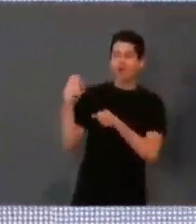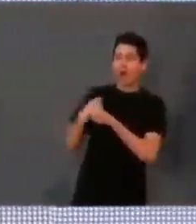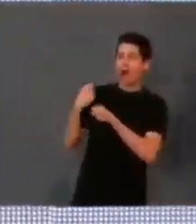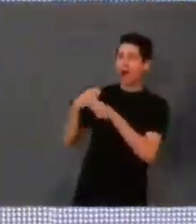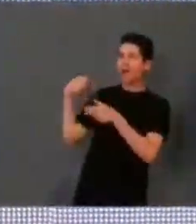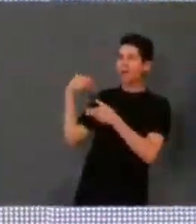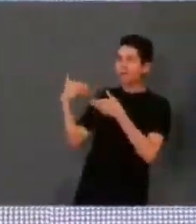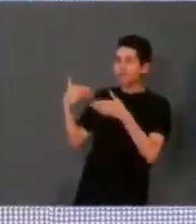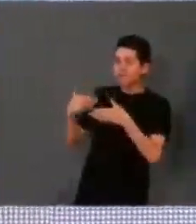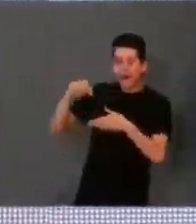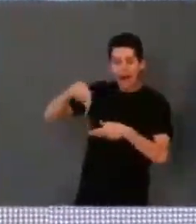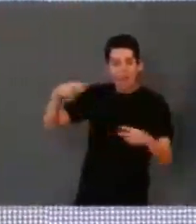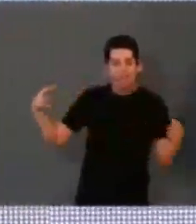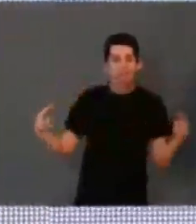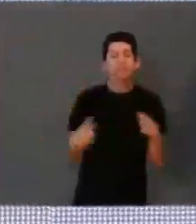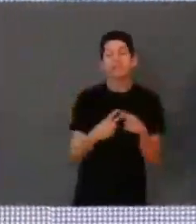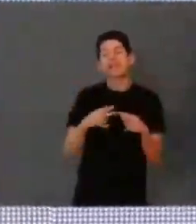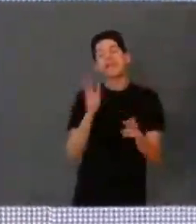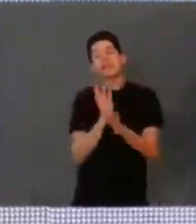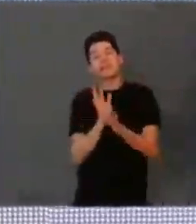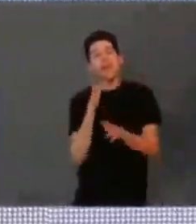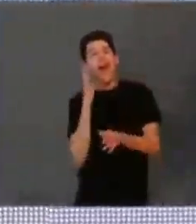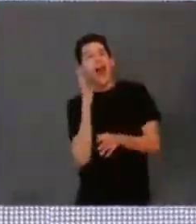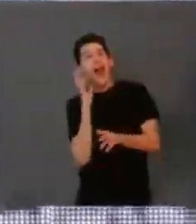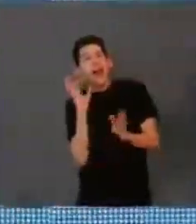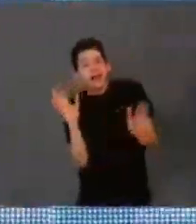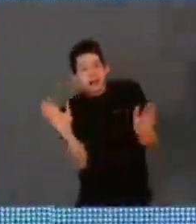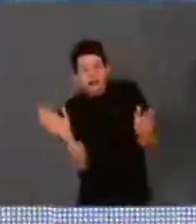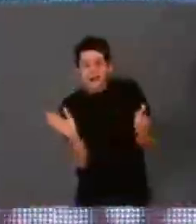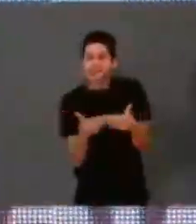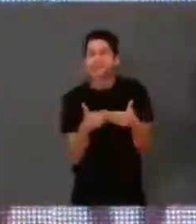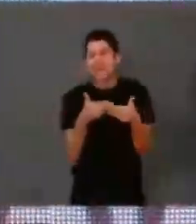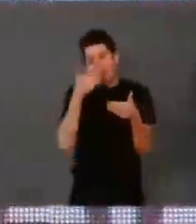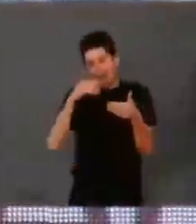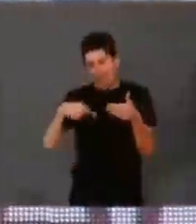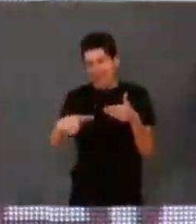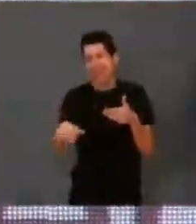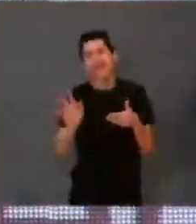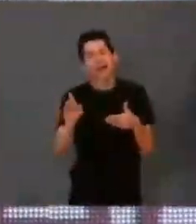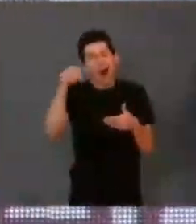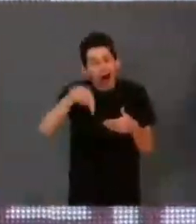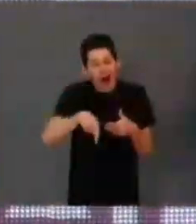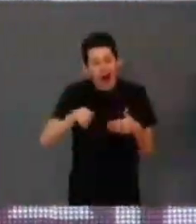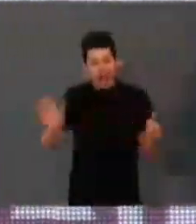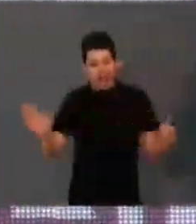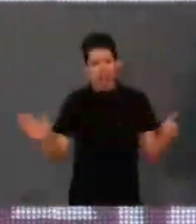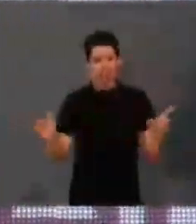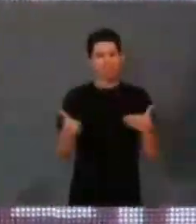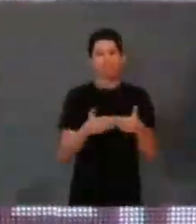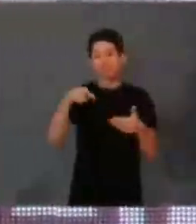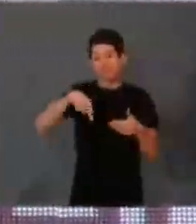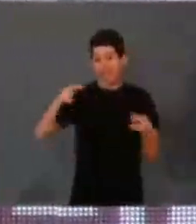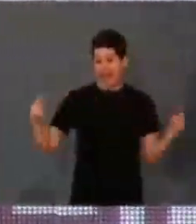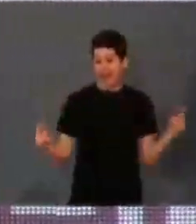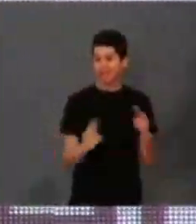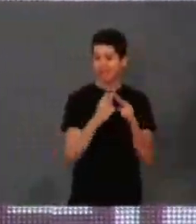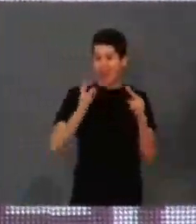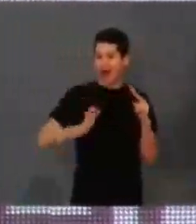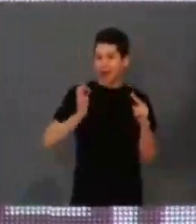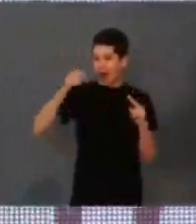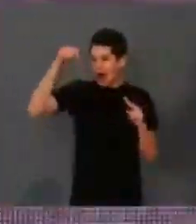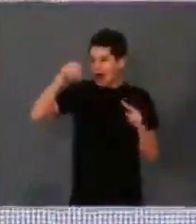que estaría concluyendo de alguna manera tiene un capítulo posterior pero en un principio en esto que tiene que ver con el encuentro estaría concluyendo